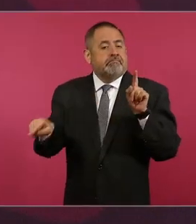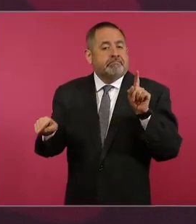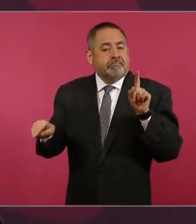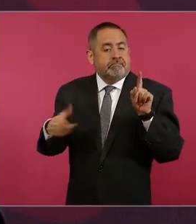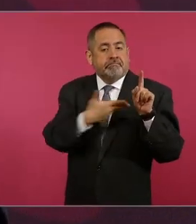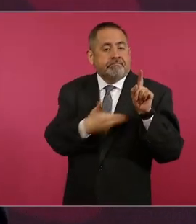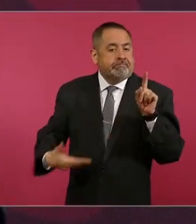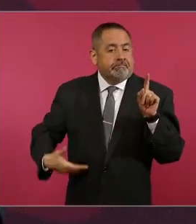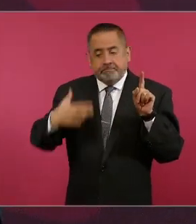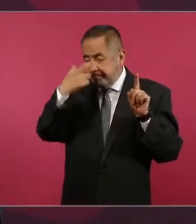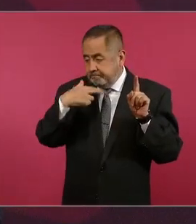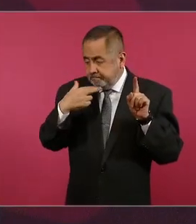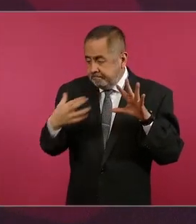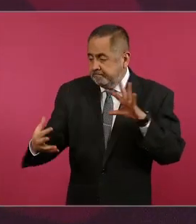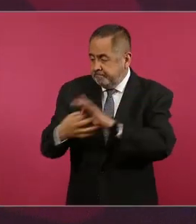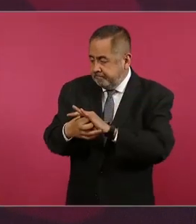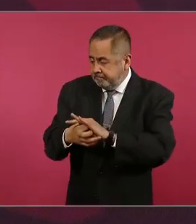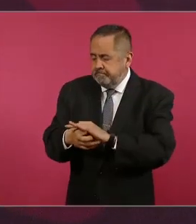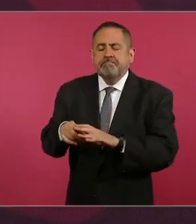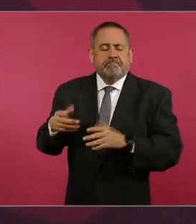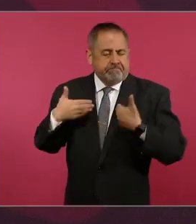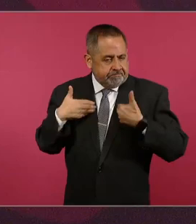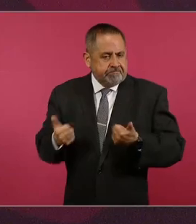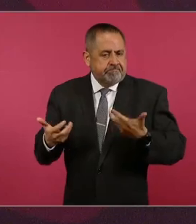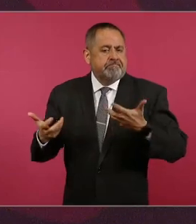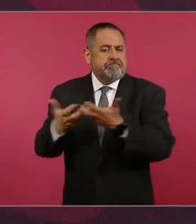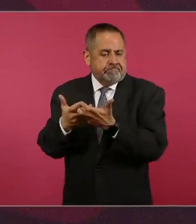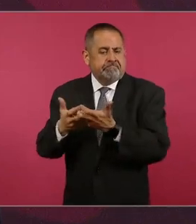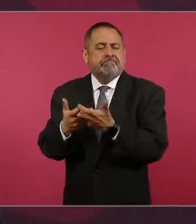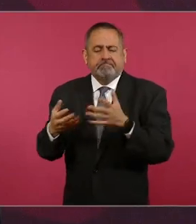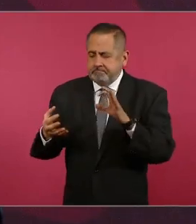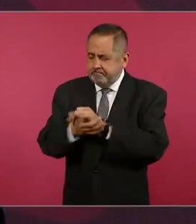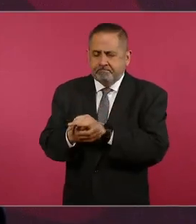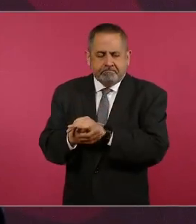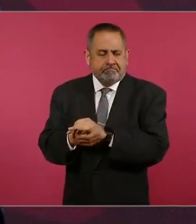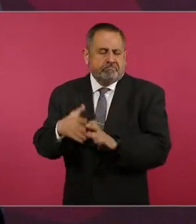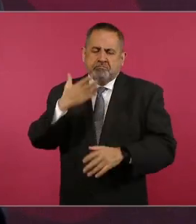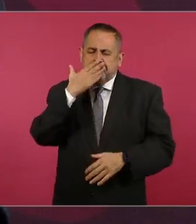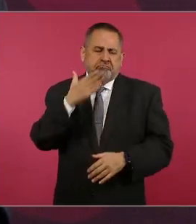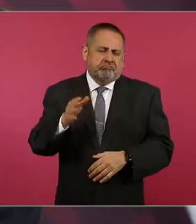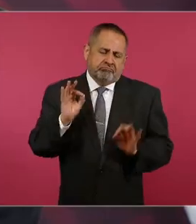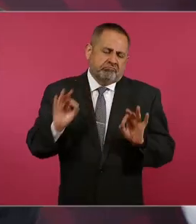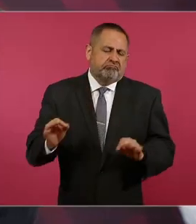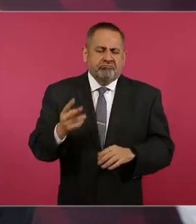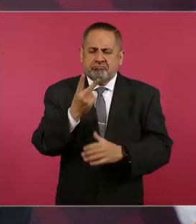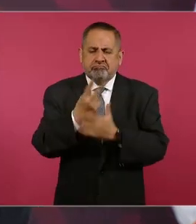el presidente Cárdenas.